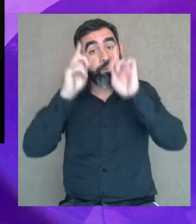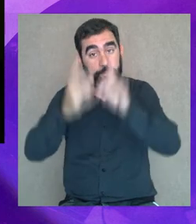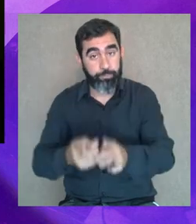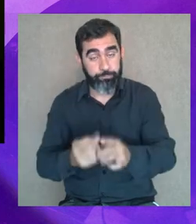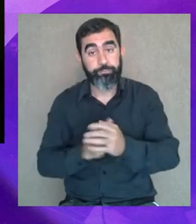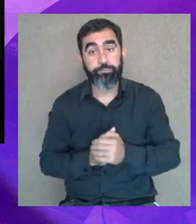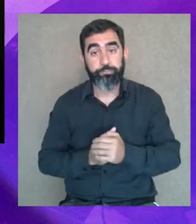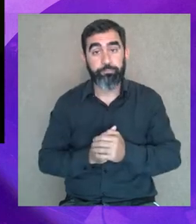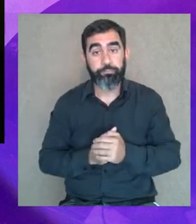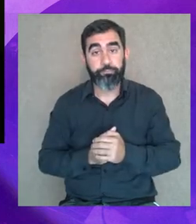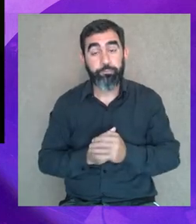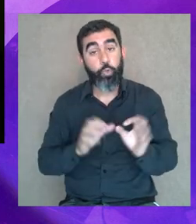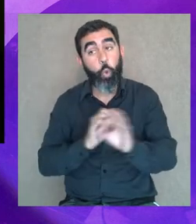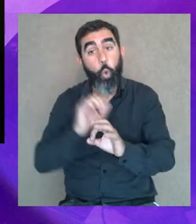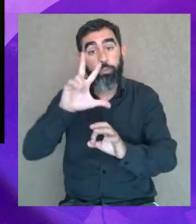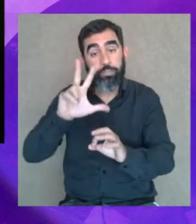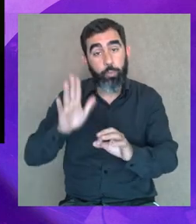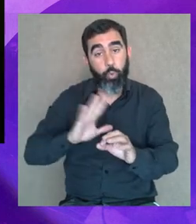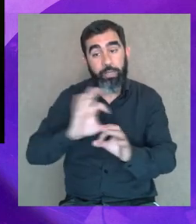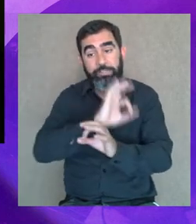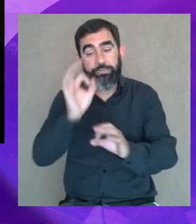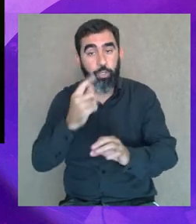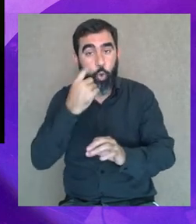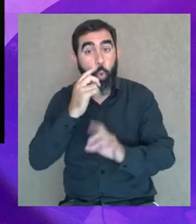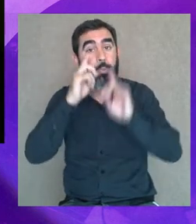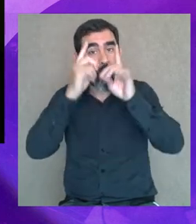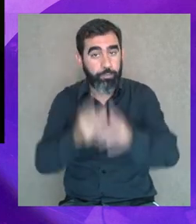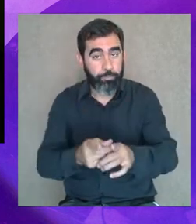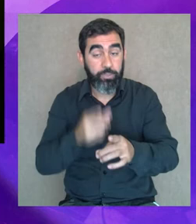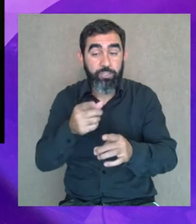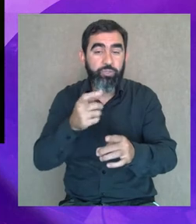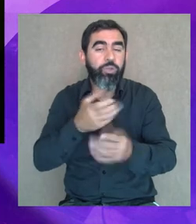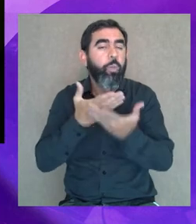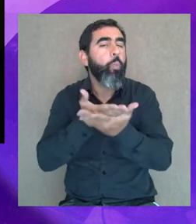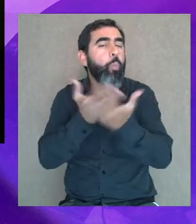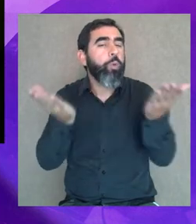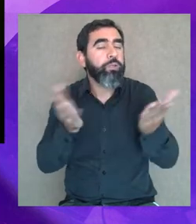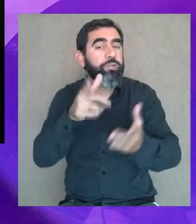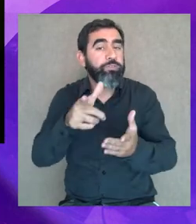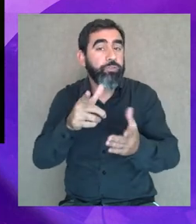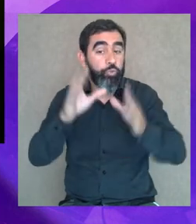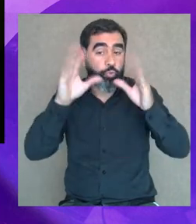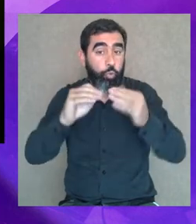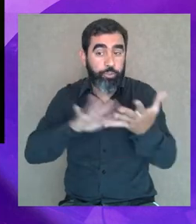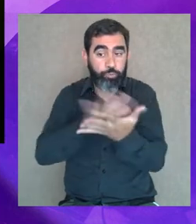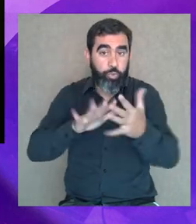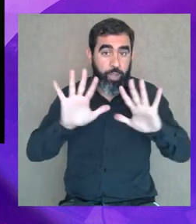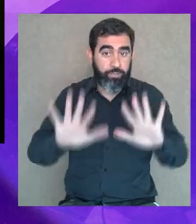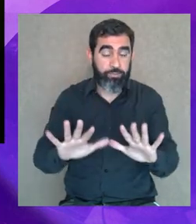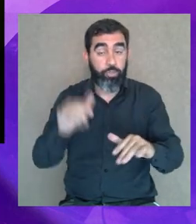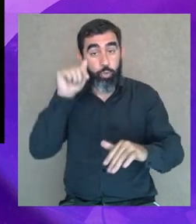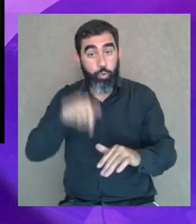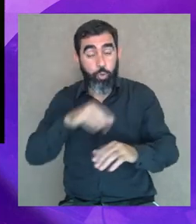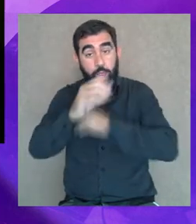creó ese hecho ha marcado de alguna manera también lo que ha sido este pasaje